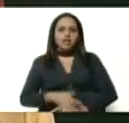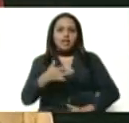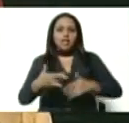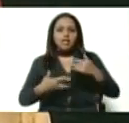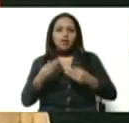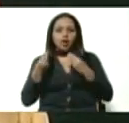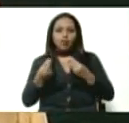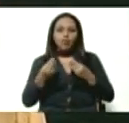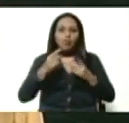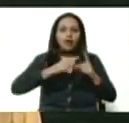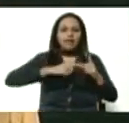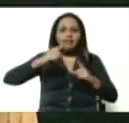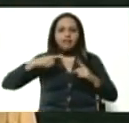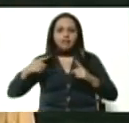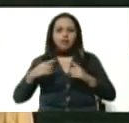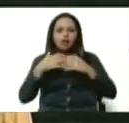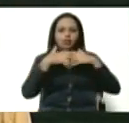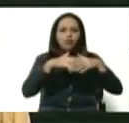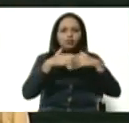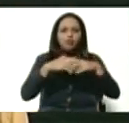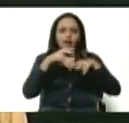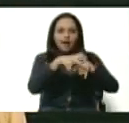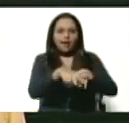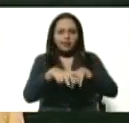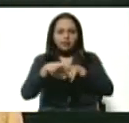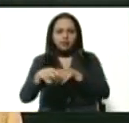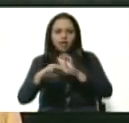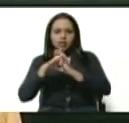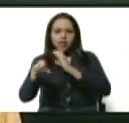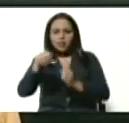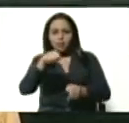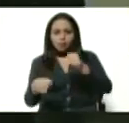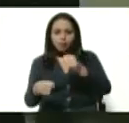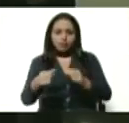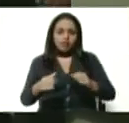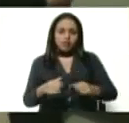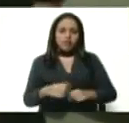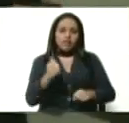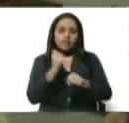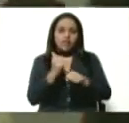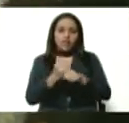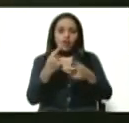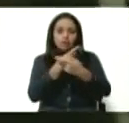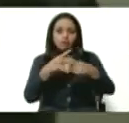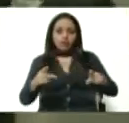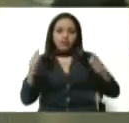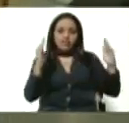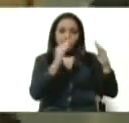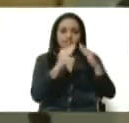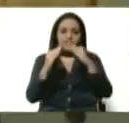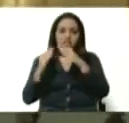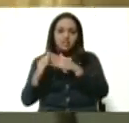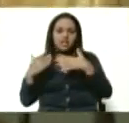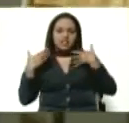la energética, la industrial, agrícola, transporte, obras públicas, vivienda, salud.